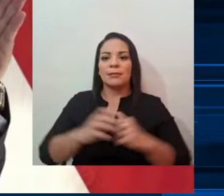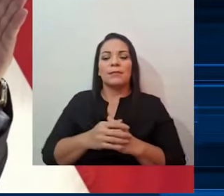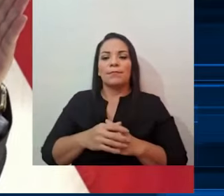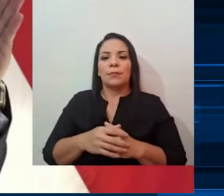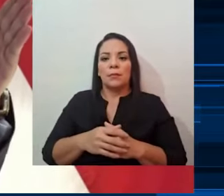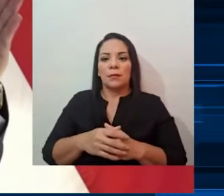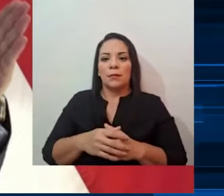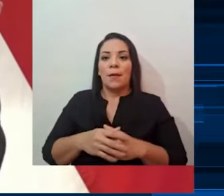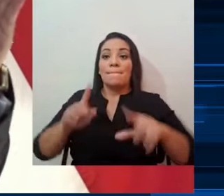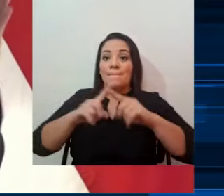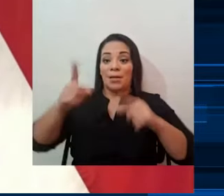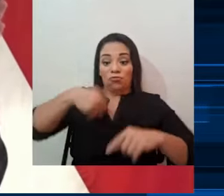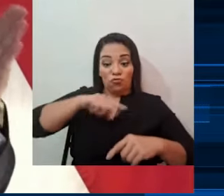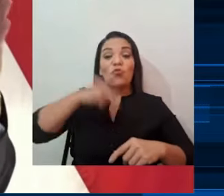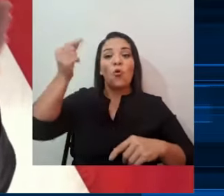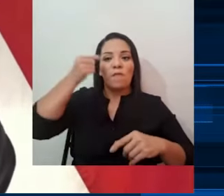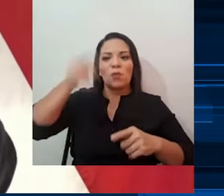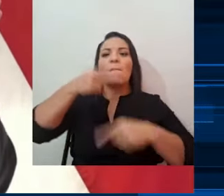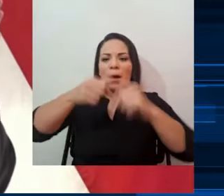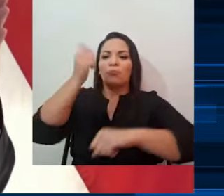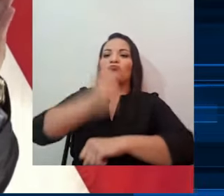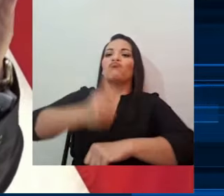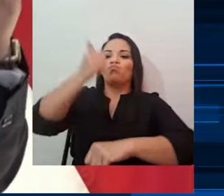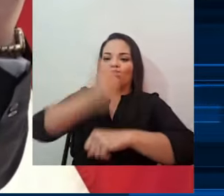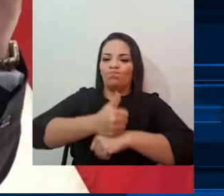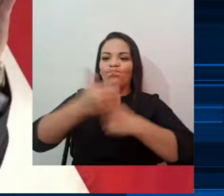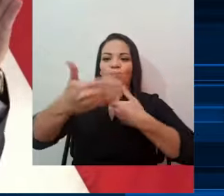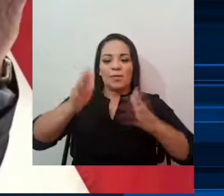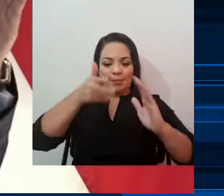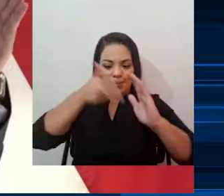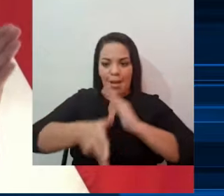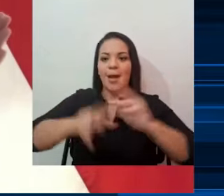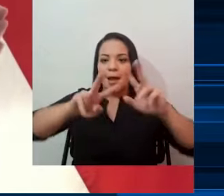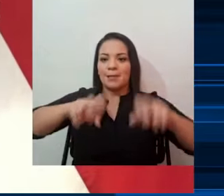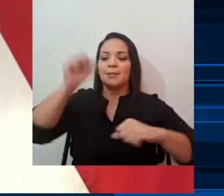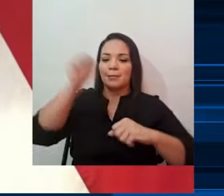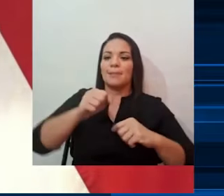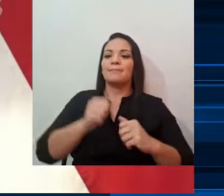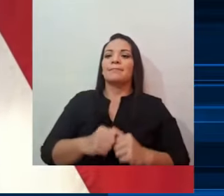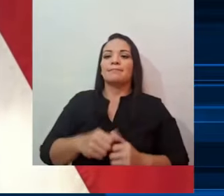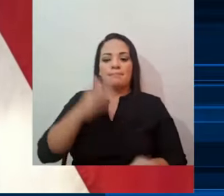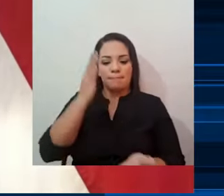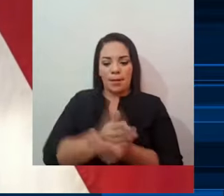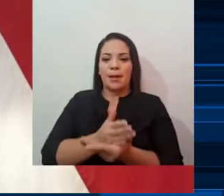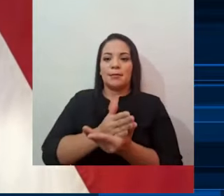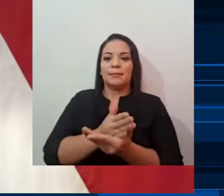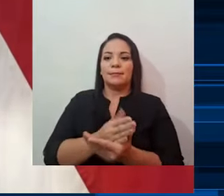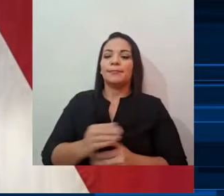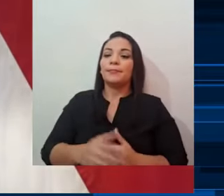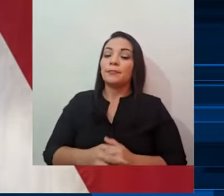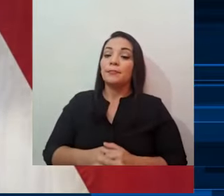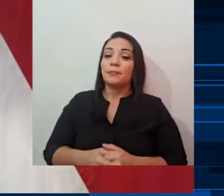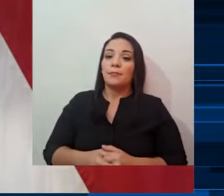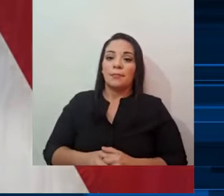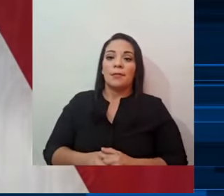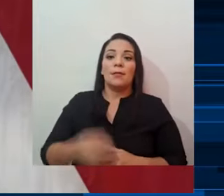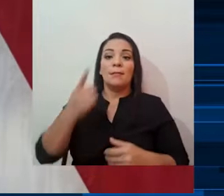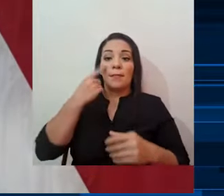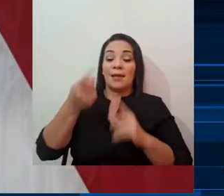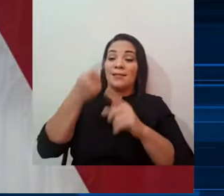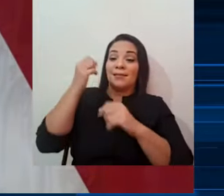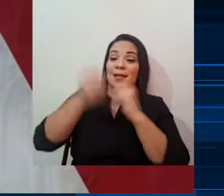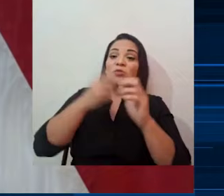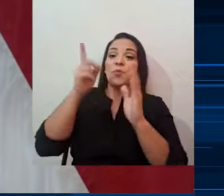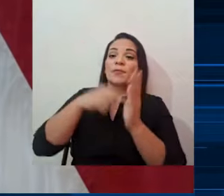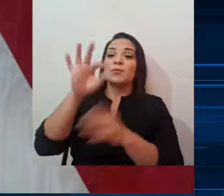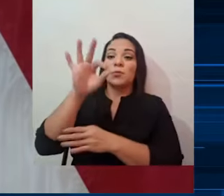por el mismo Chávez, quien además arremetió contra la expresidenta Laura Chinchilla por no tomar medidas que frenen el avance del